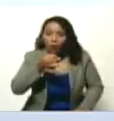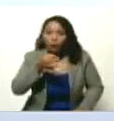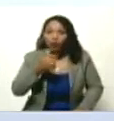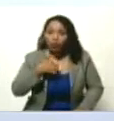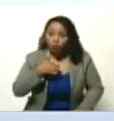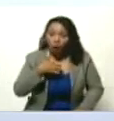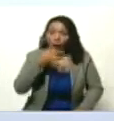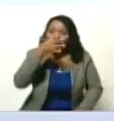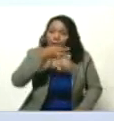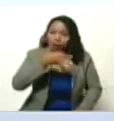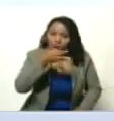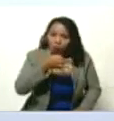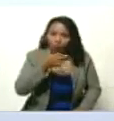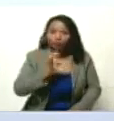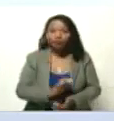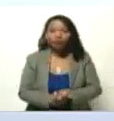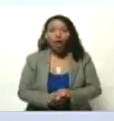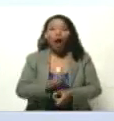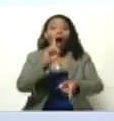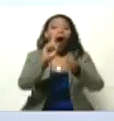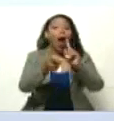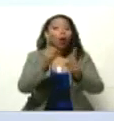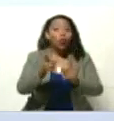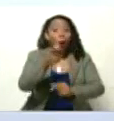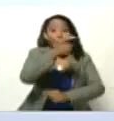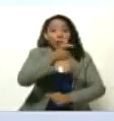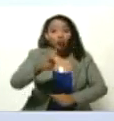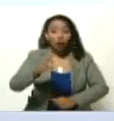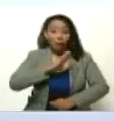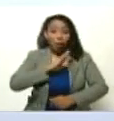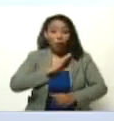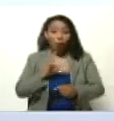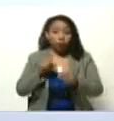Me explico. Hay gente nuestra